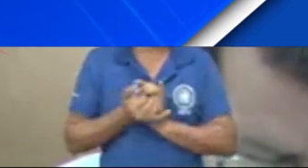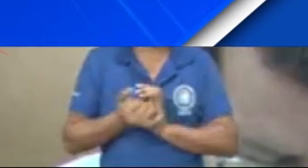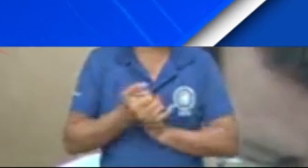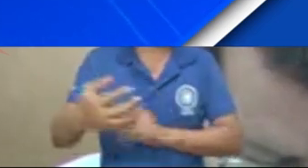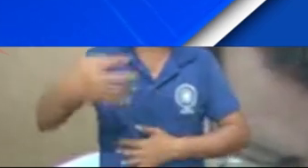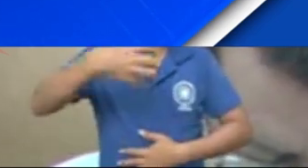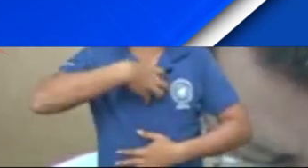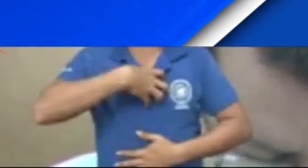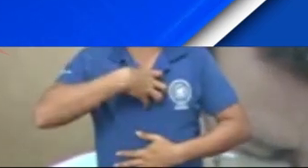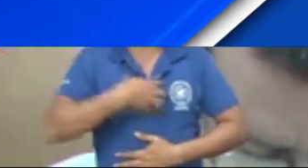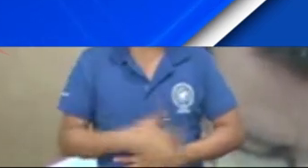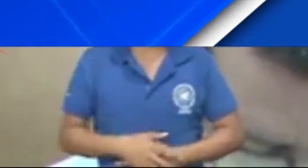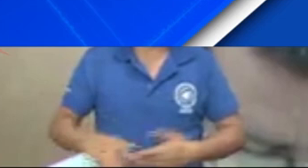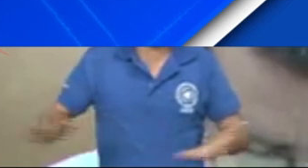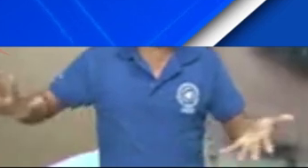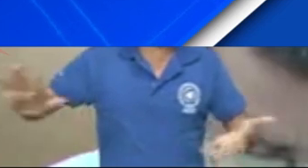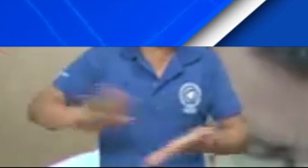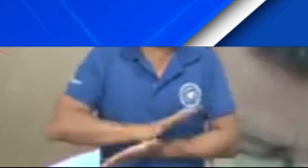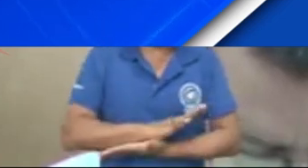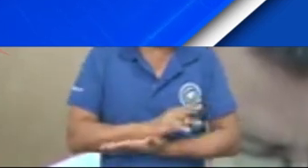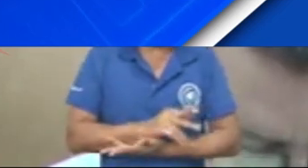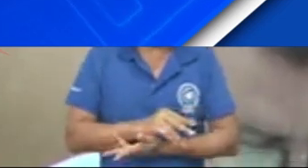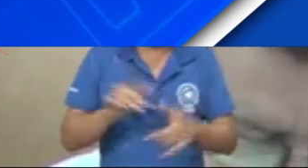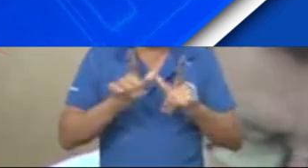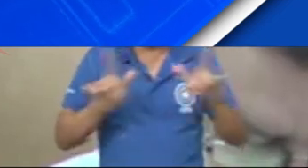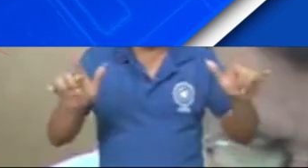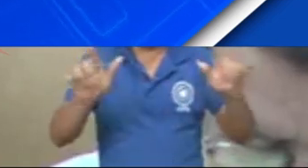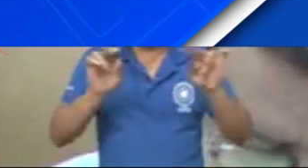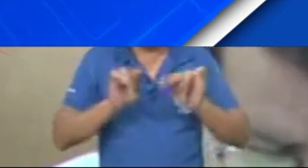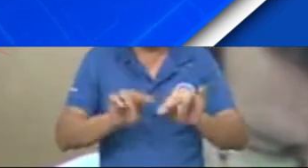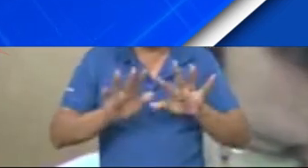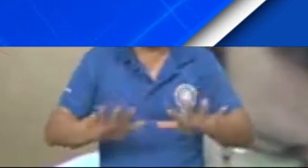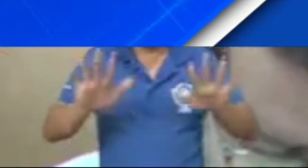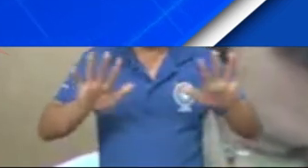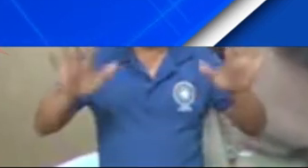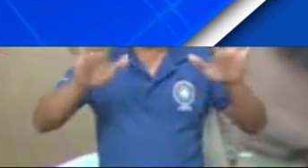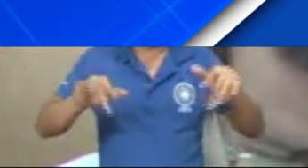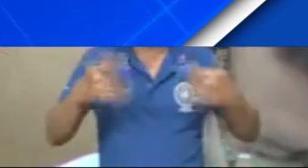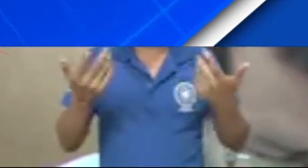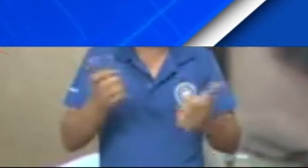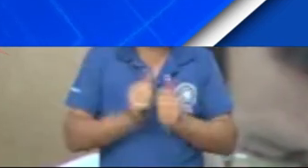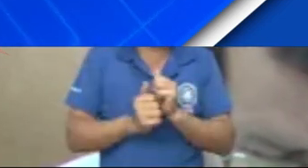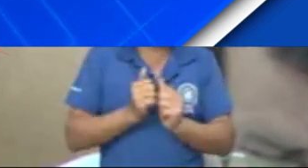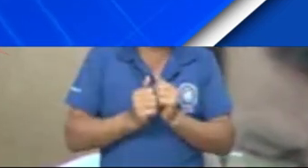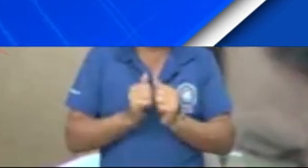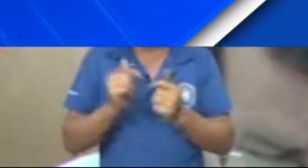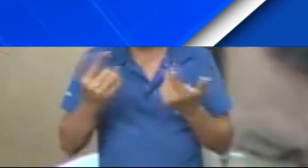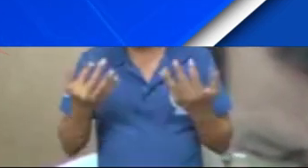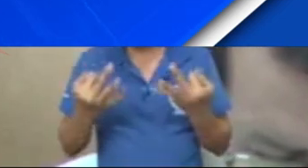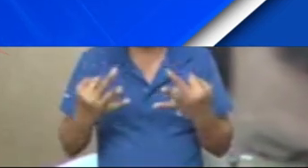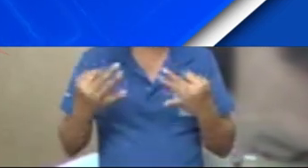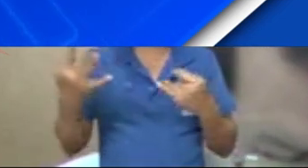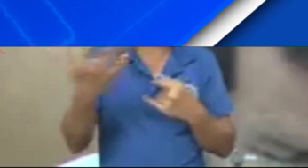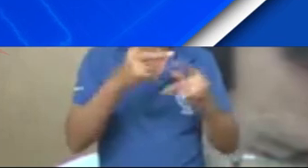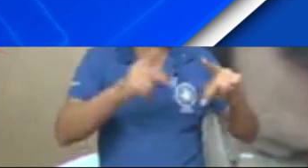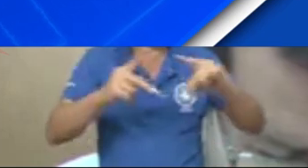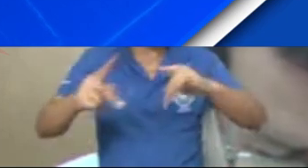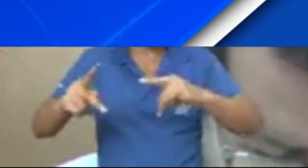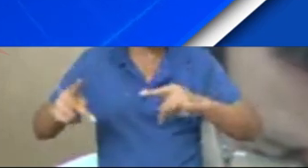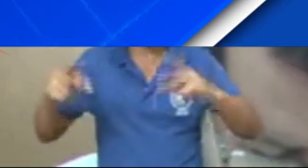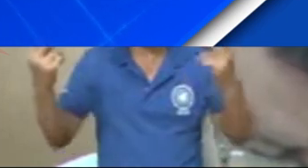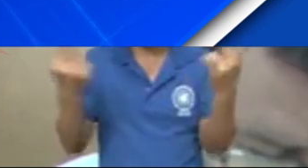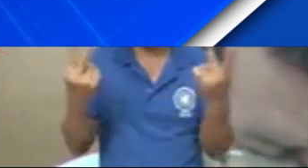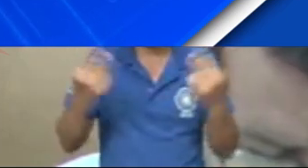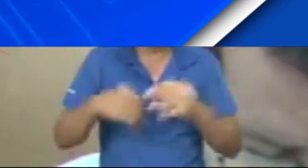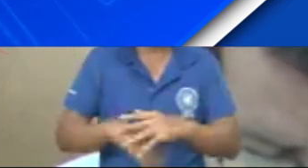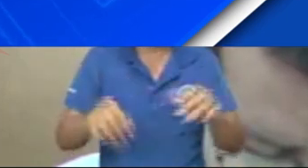suyo. La destrucción de las zonas naturales podría llegar a tener consecuencias devastadoras para todos los seres vivos.